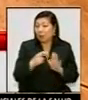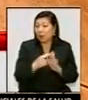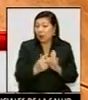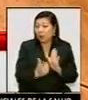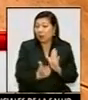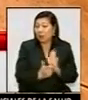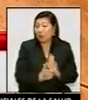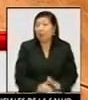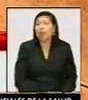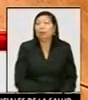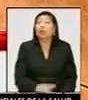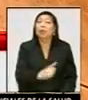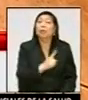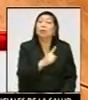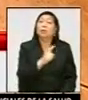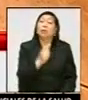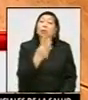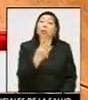ley